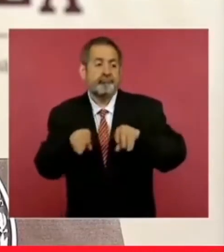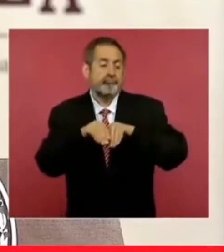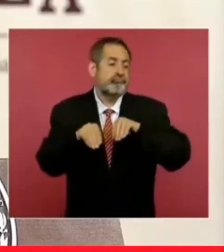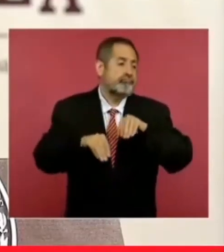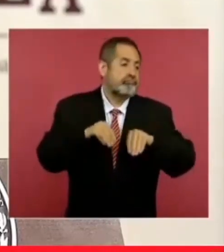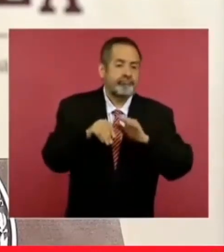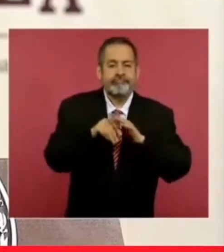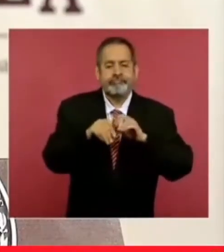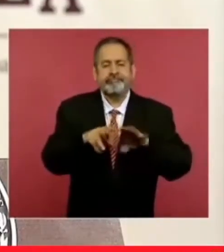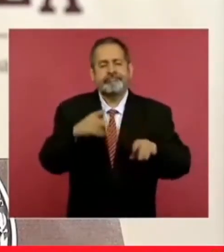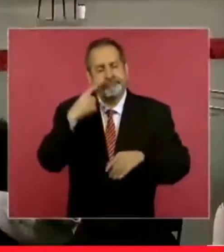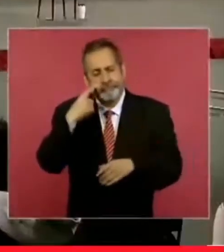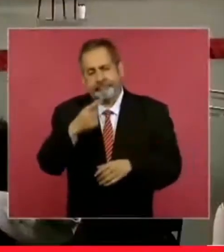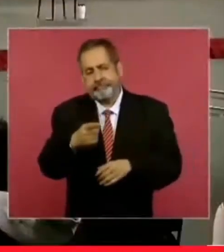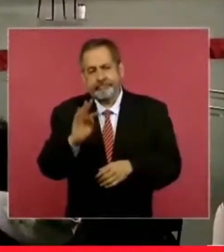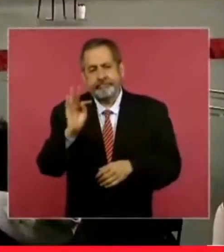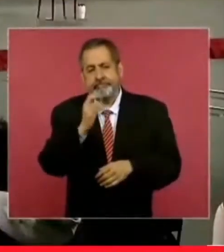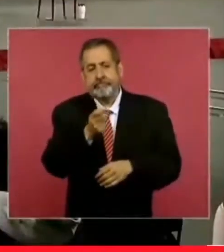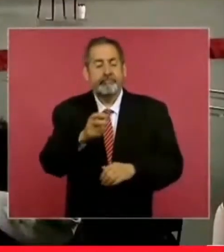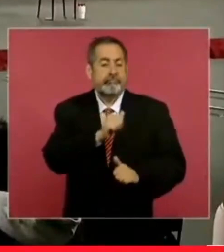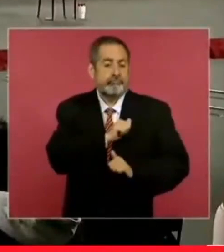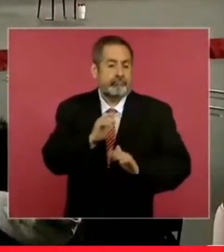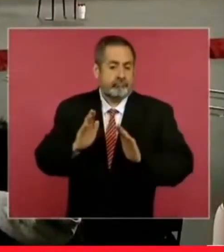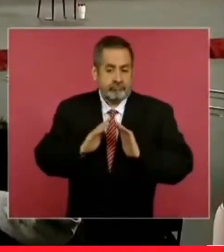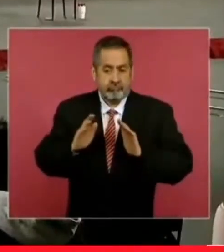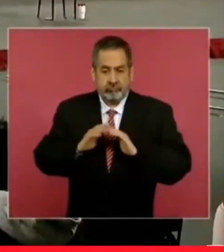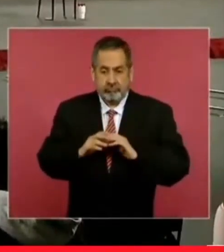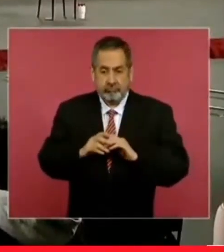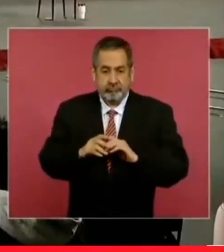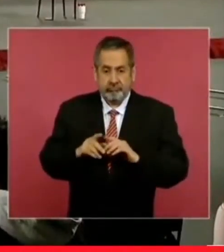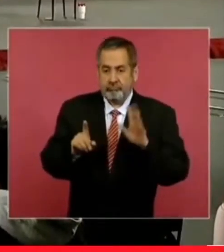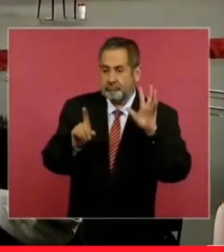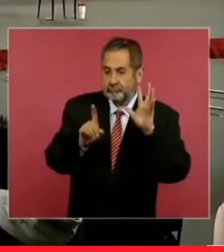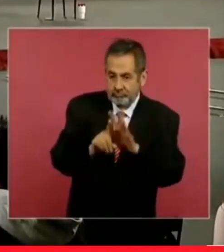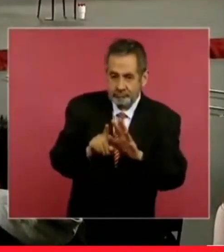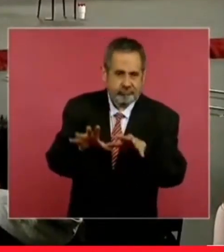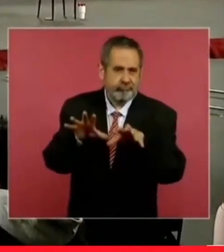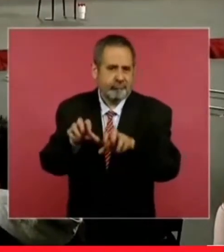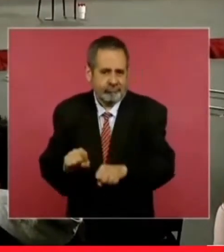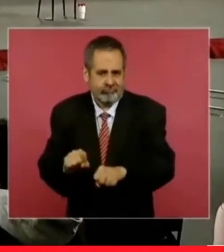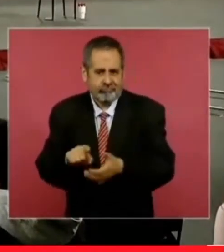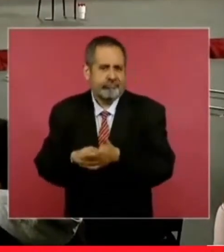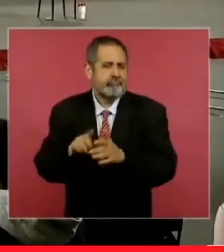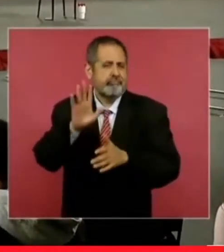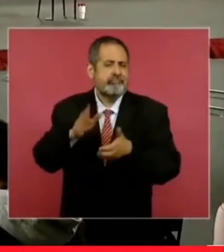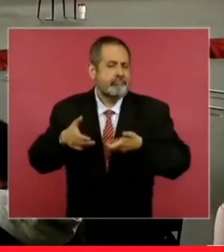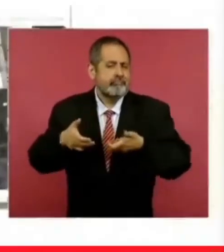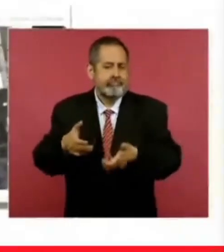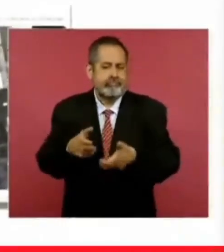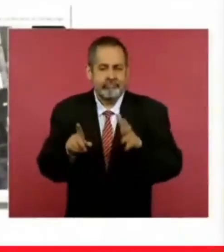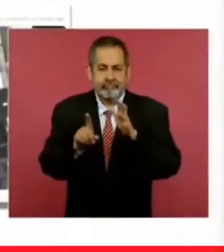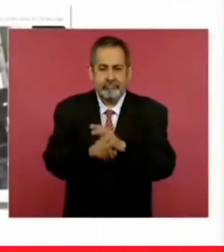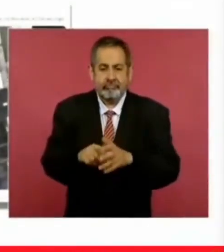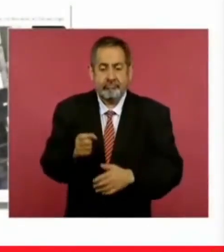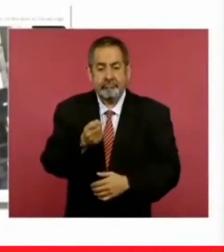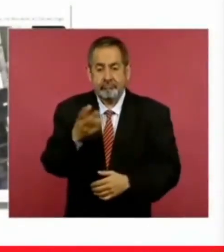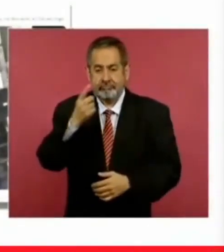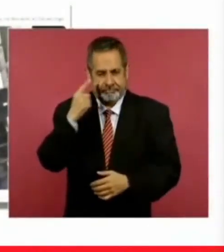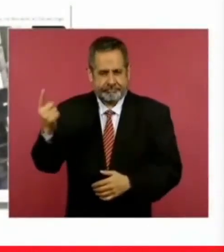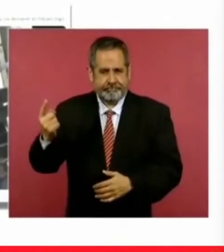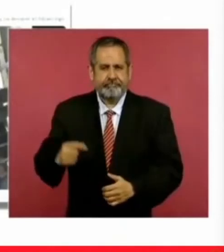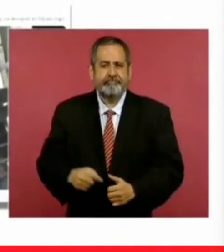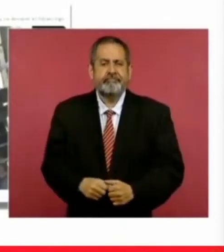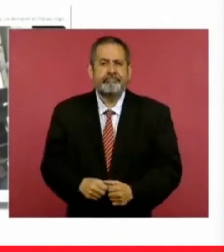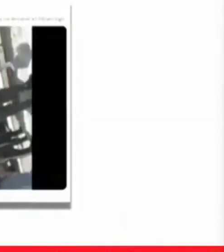en el que se observa unos supuestos militares que retienen a unas personas en lo que parece una carretera usuarios aseguran que se trata